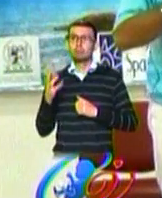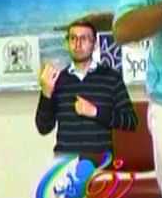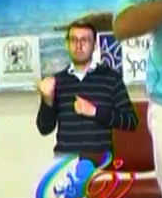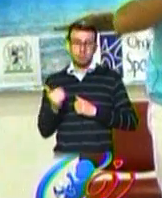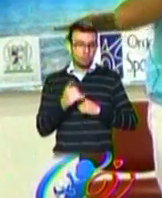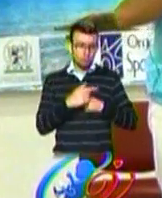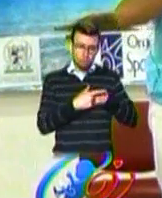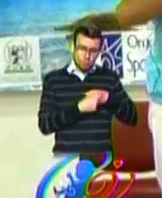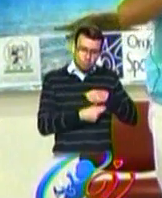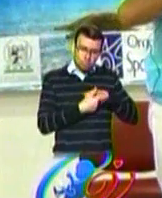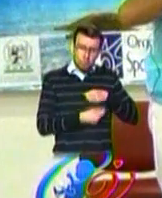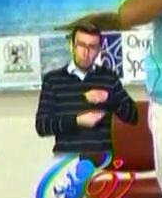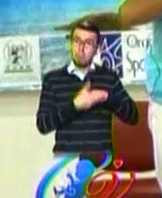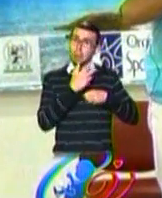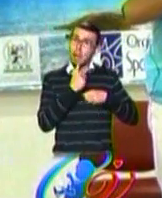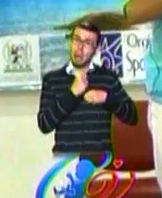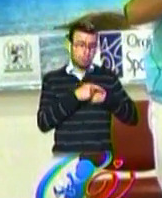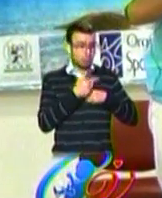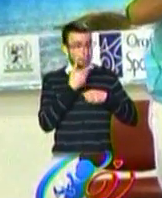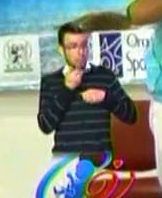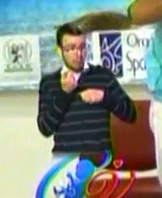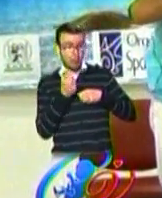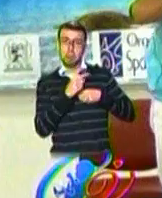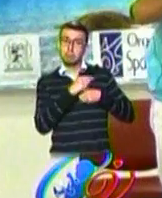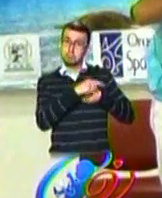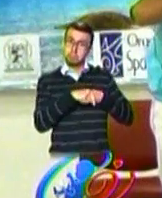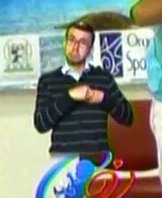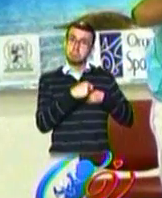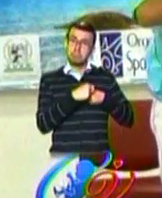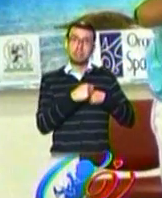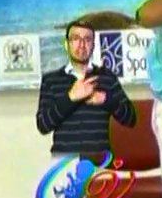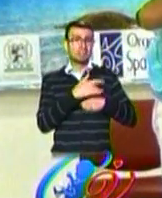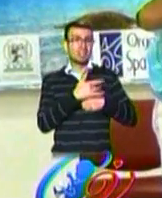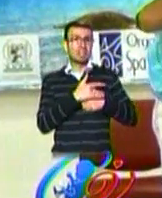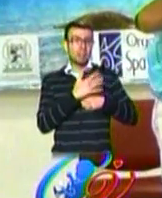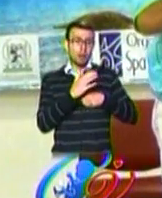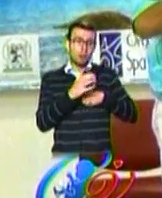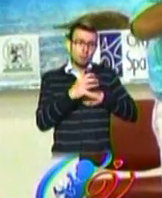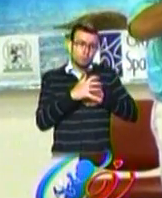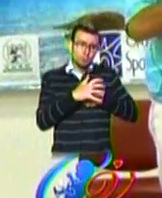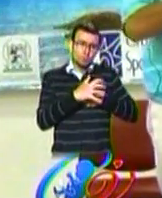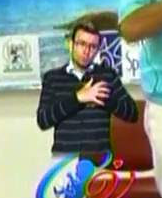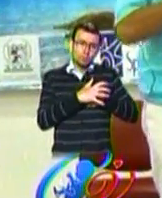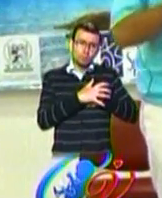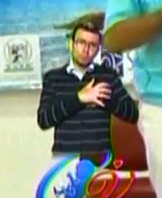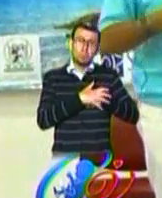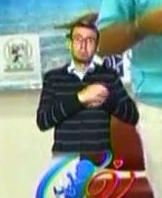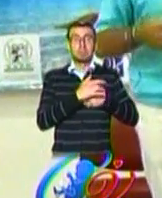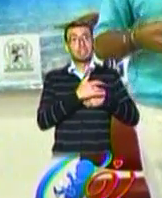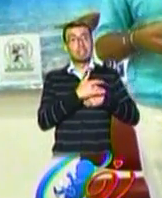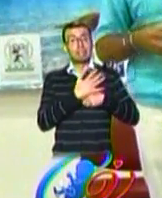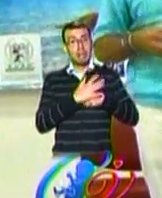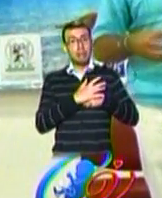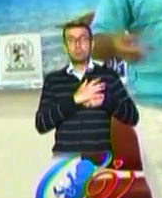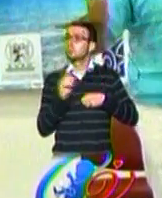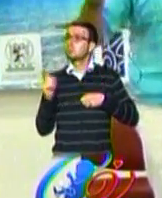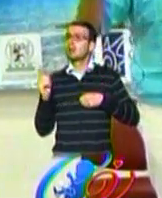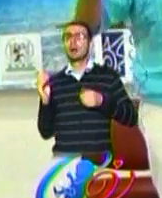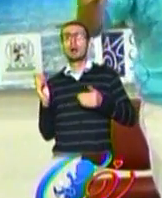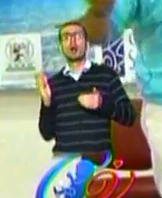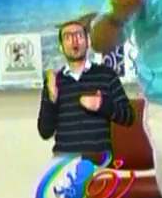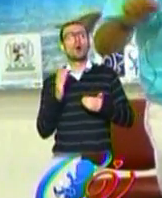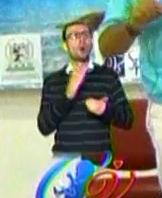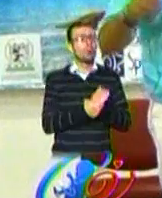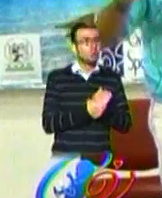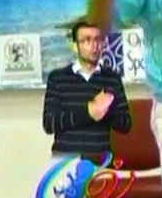aspecto su seno, y ella sentía que la masita estaba como más pequeña. Ella consultó a